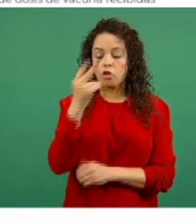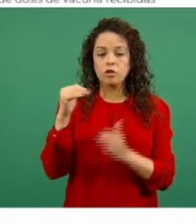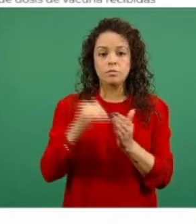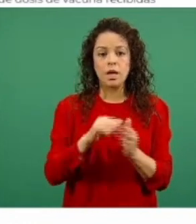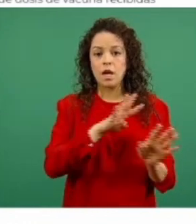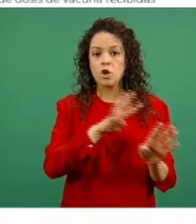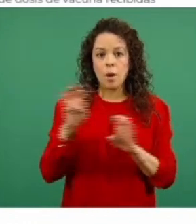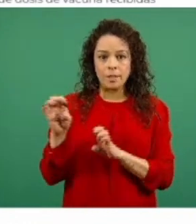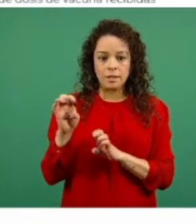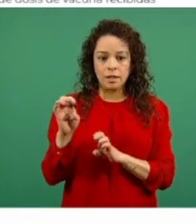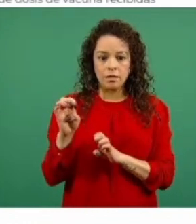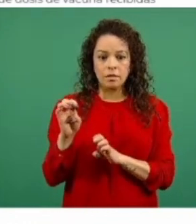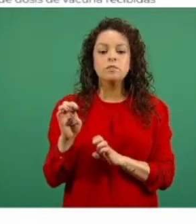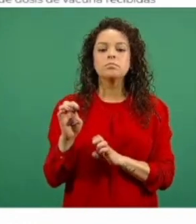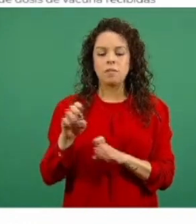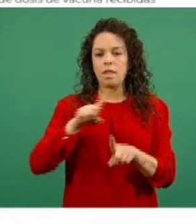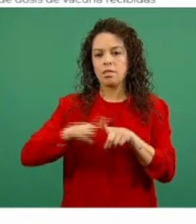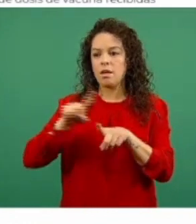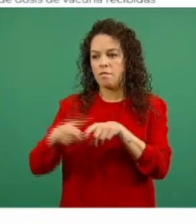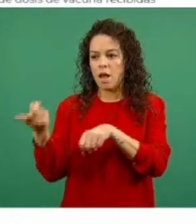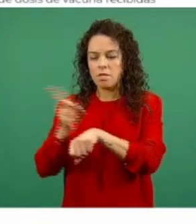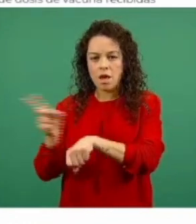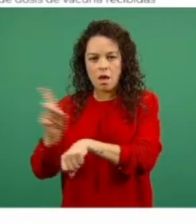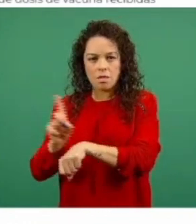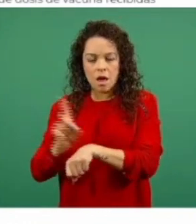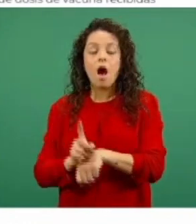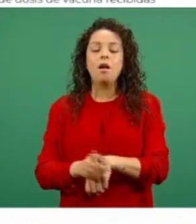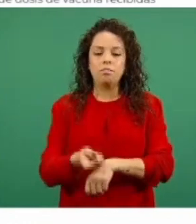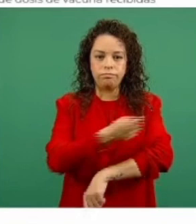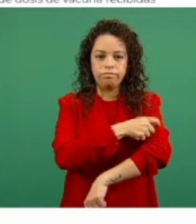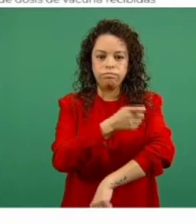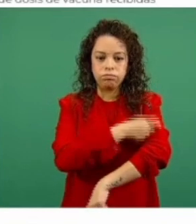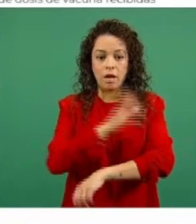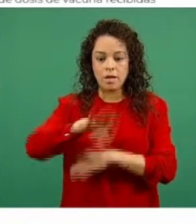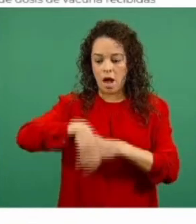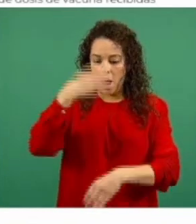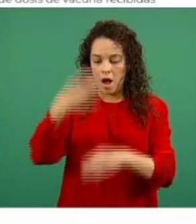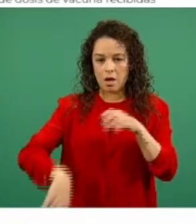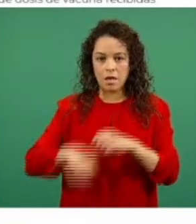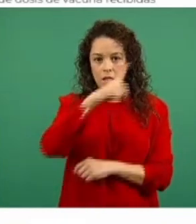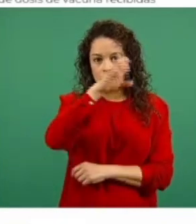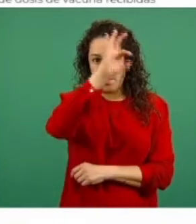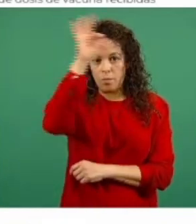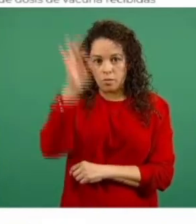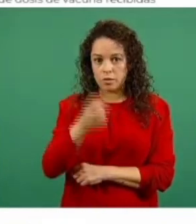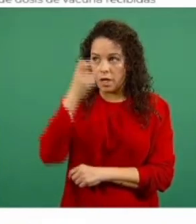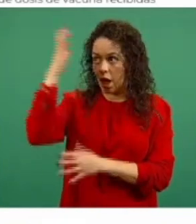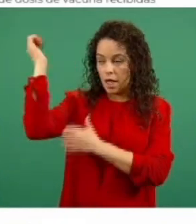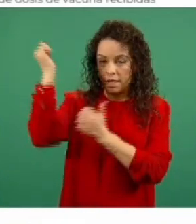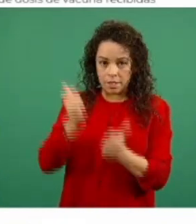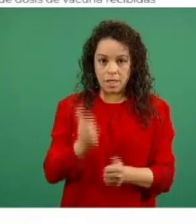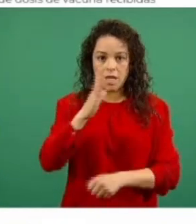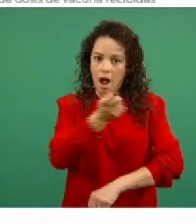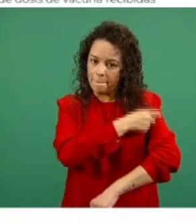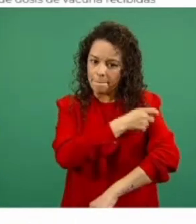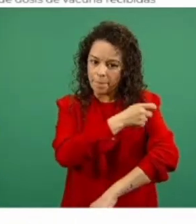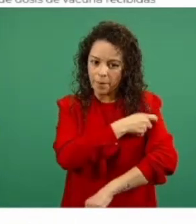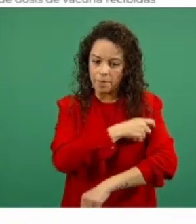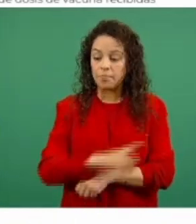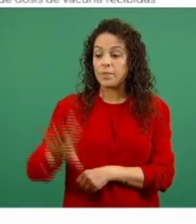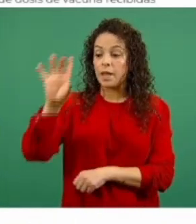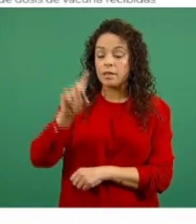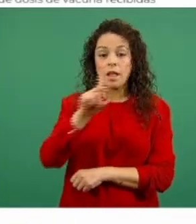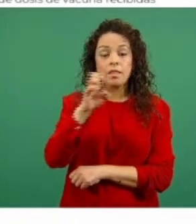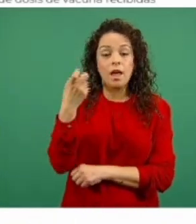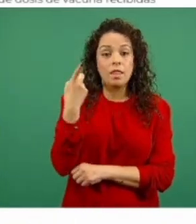42,900, se ha aplicado en varios días. Ya se terminó el 100% de esa entrega. La entrega del 30 de diciembre, que